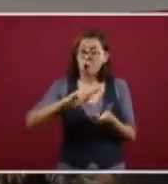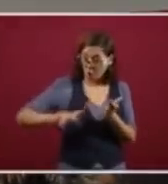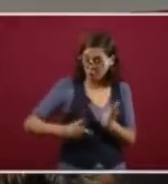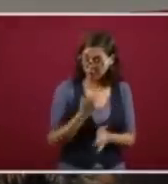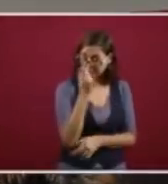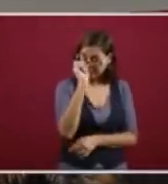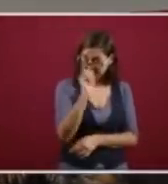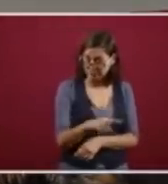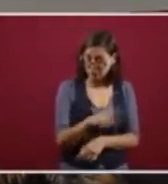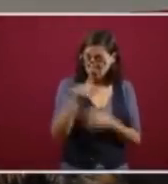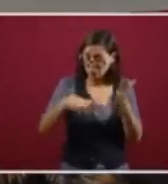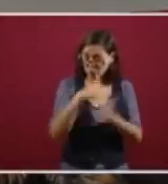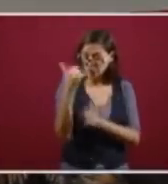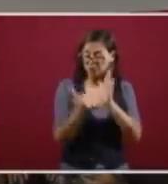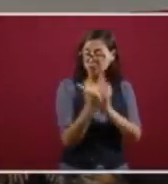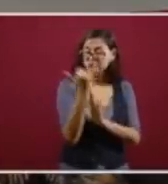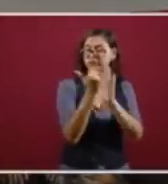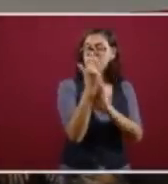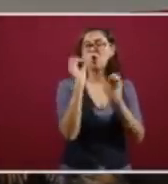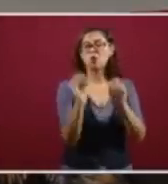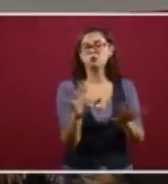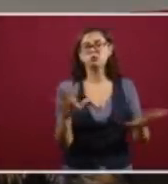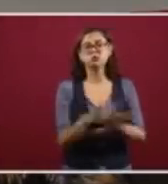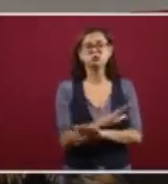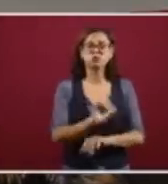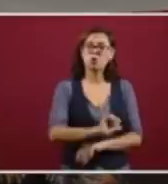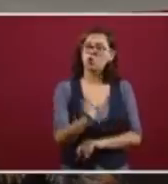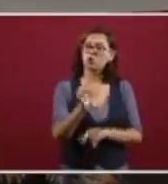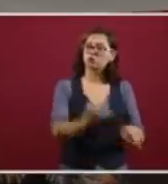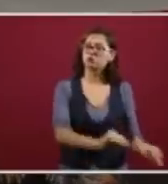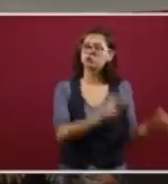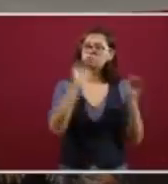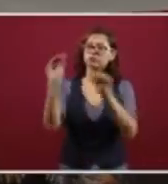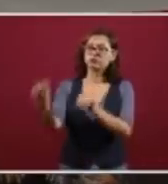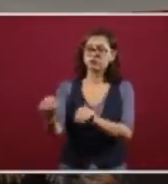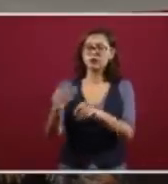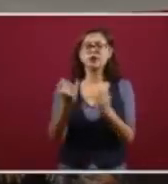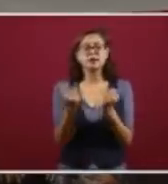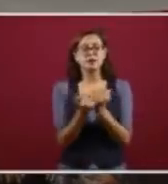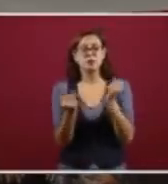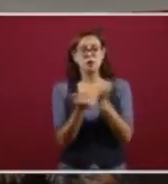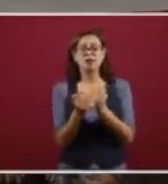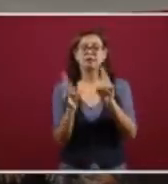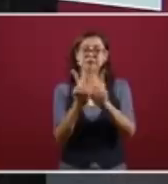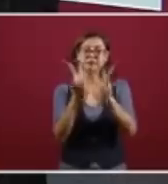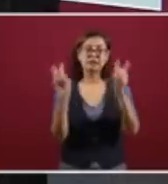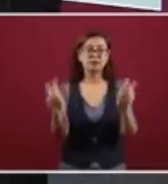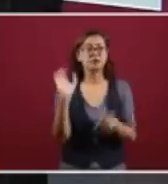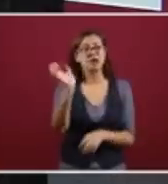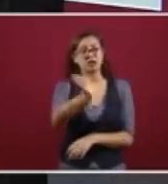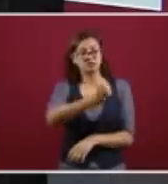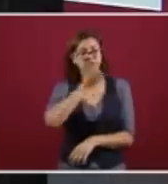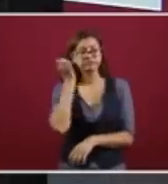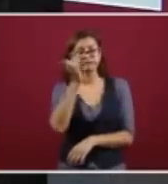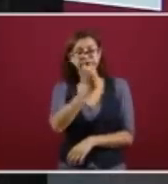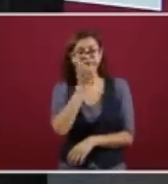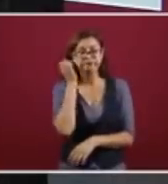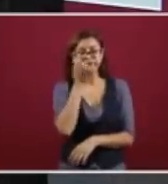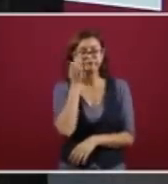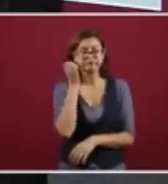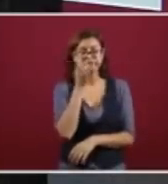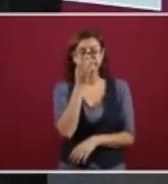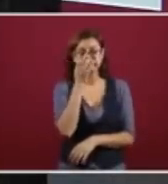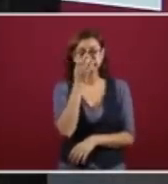su reubicación. Y en el caso particular de las escuelas, se ha formado junto con la